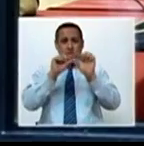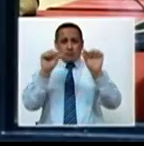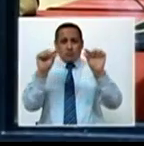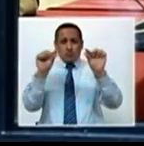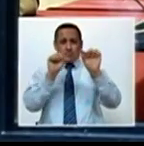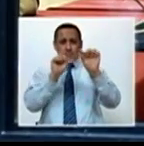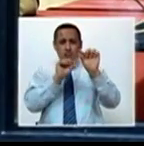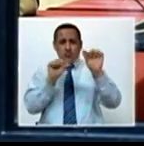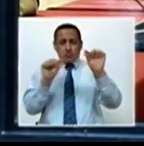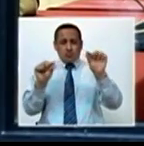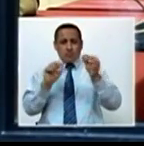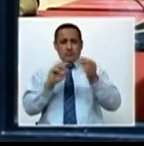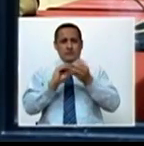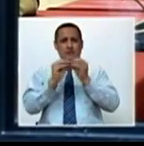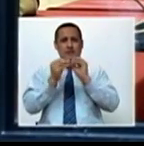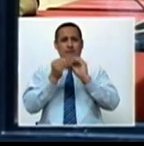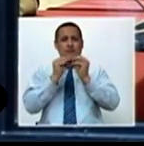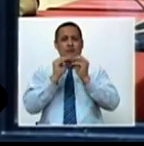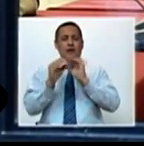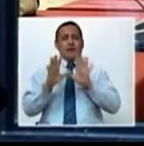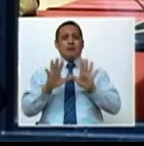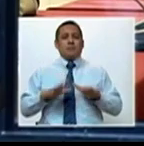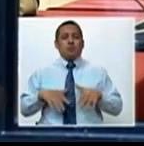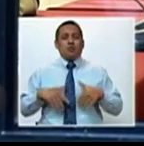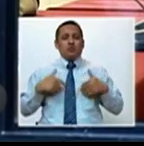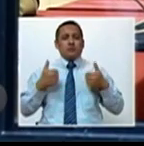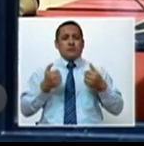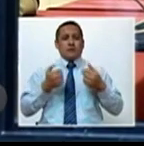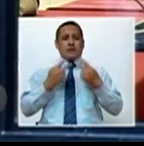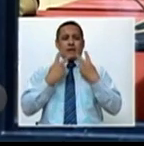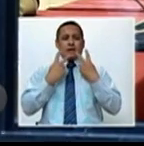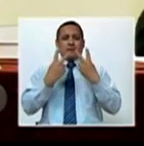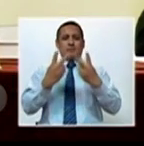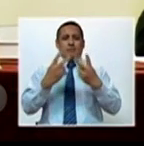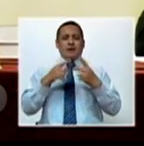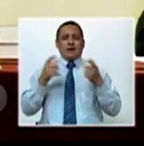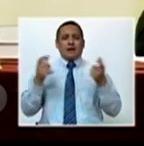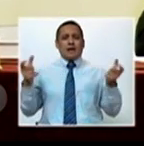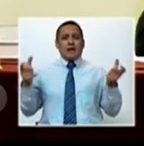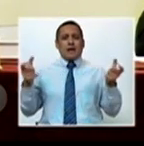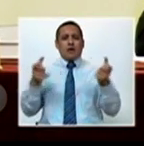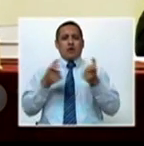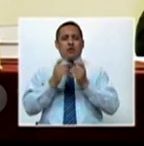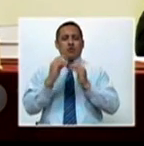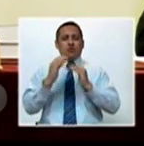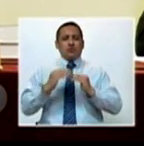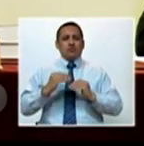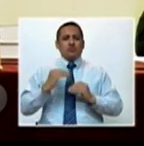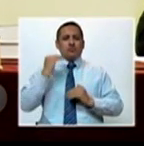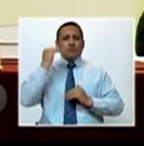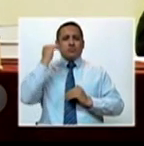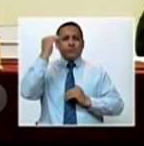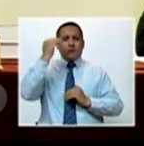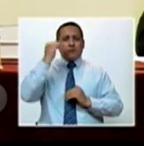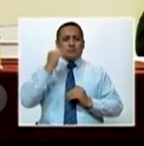viene constituida por la posibilidad de que la Corte